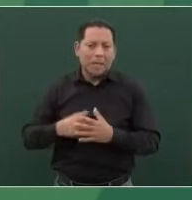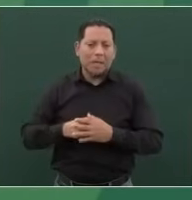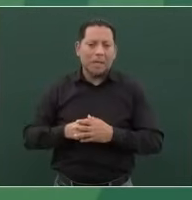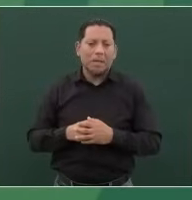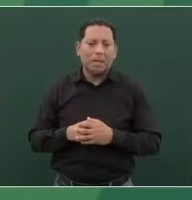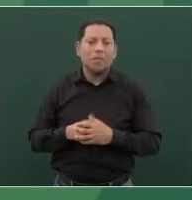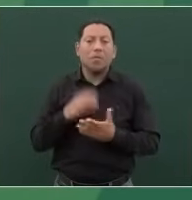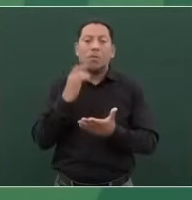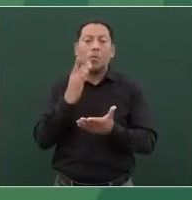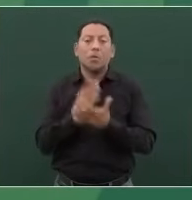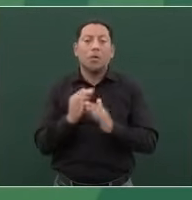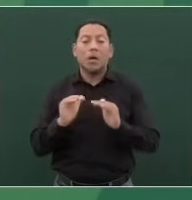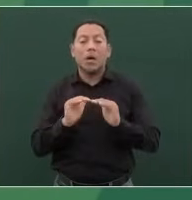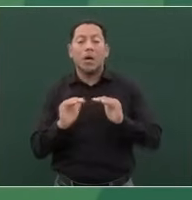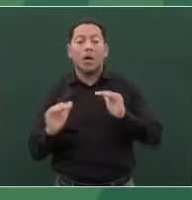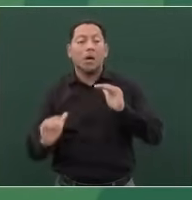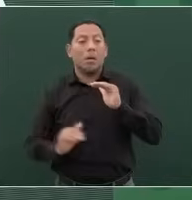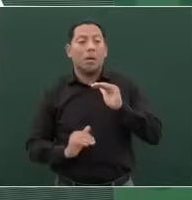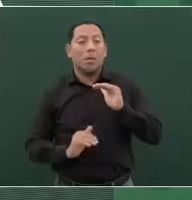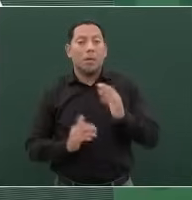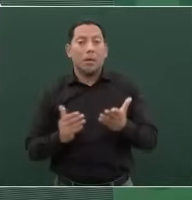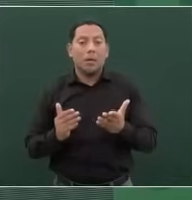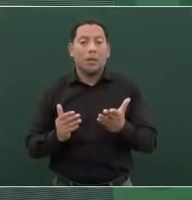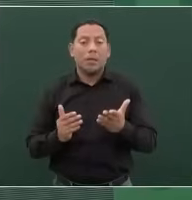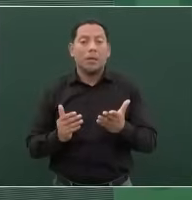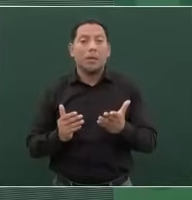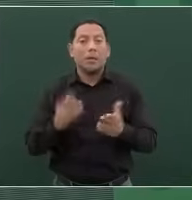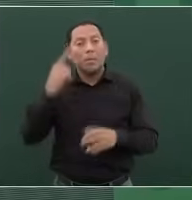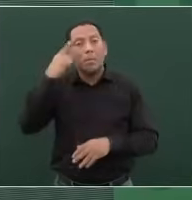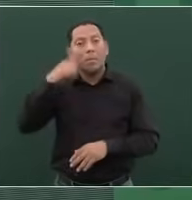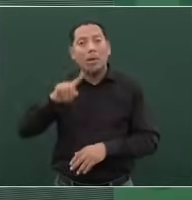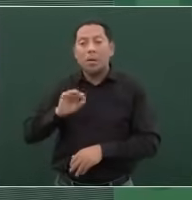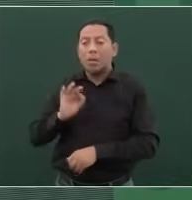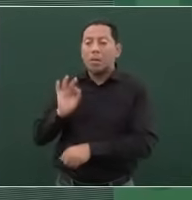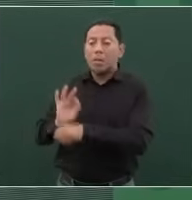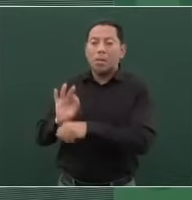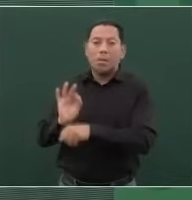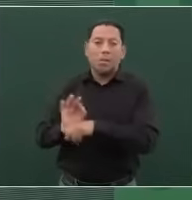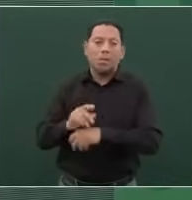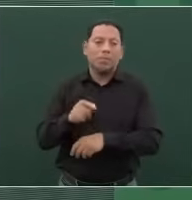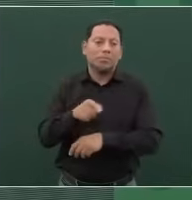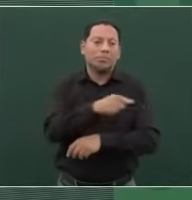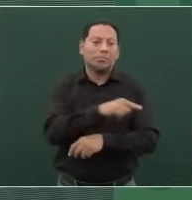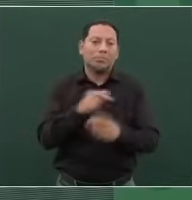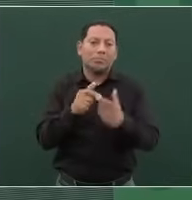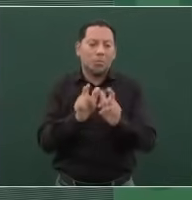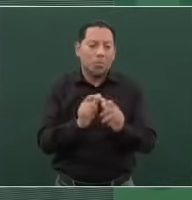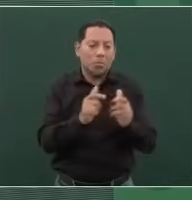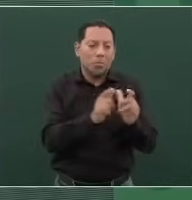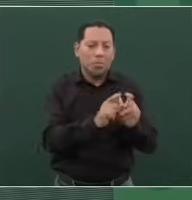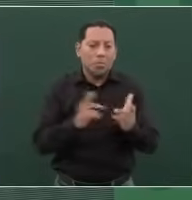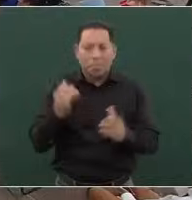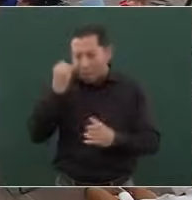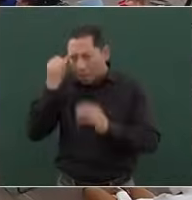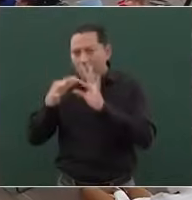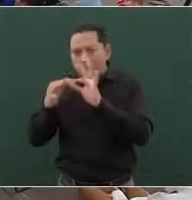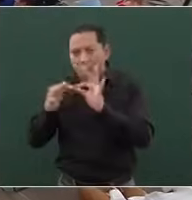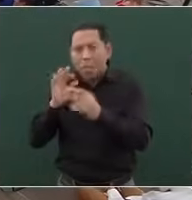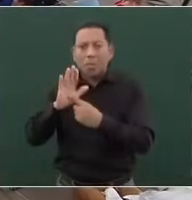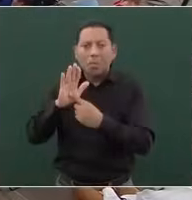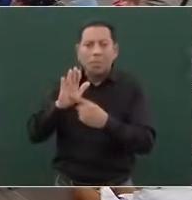al servicio de grupos de intereses creados, pues no se puede esperar nada bueno.